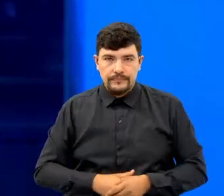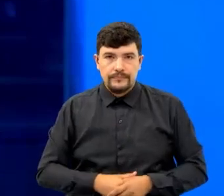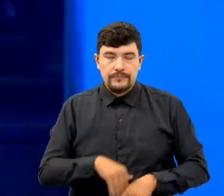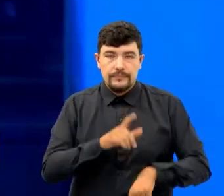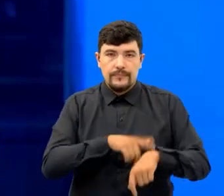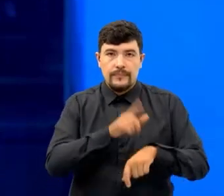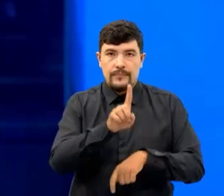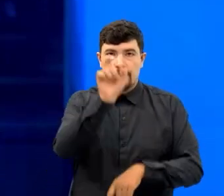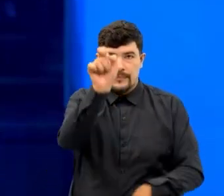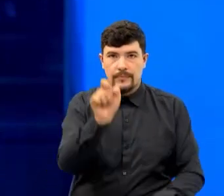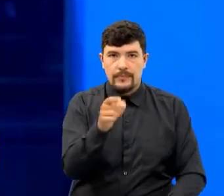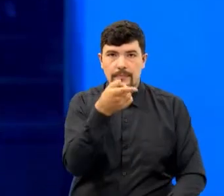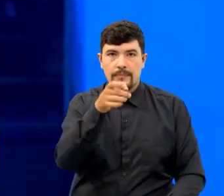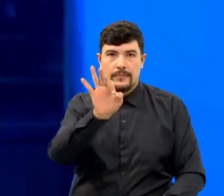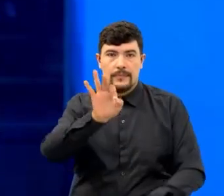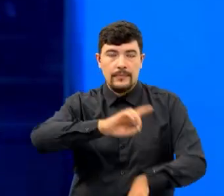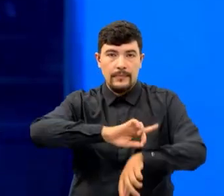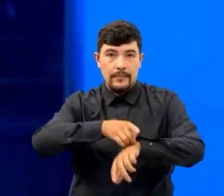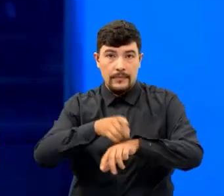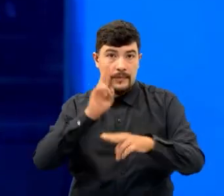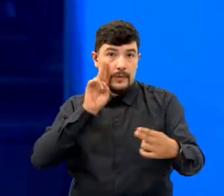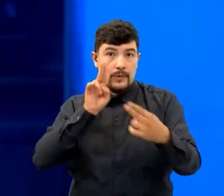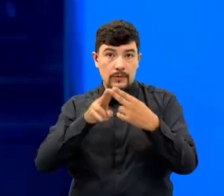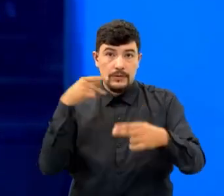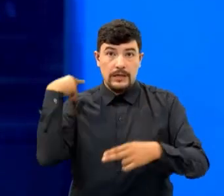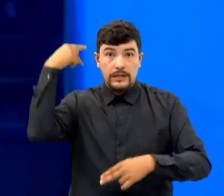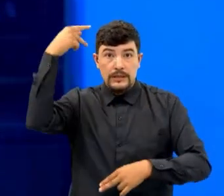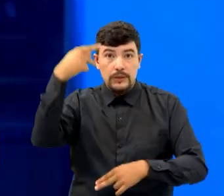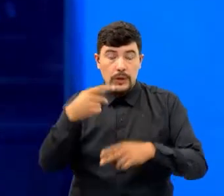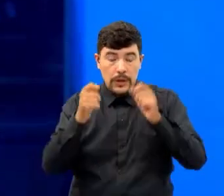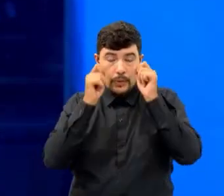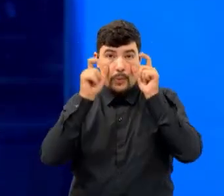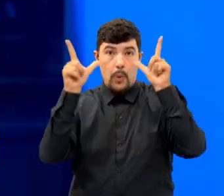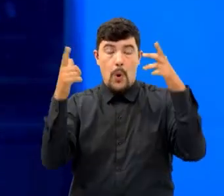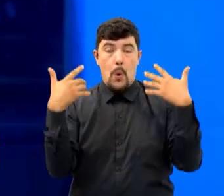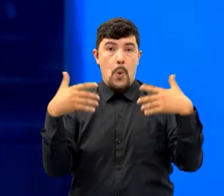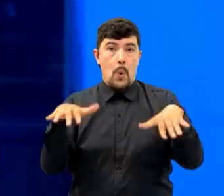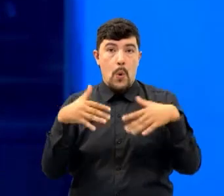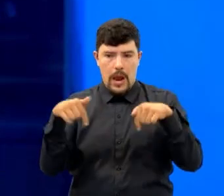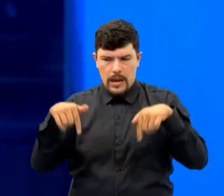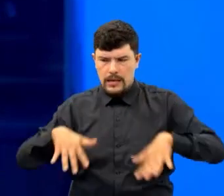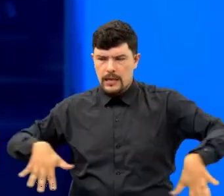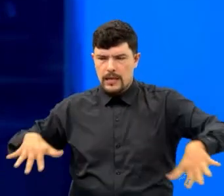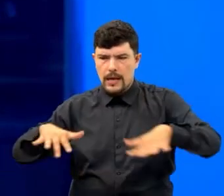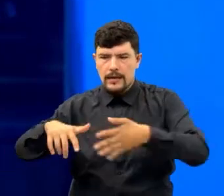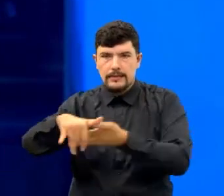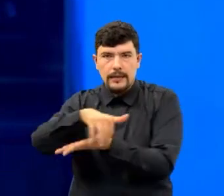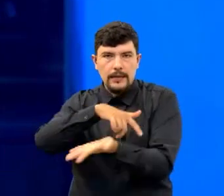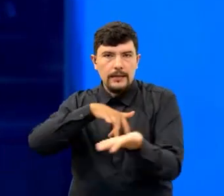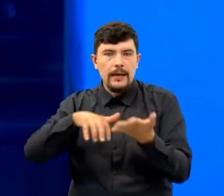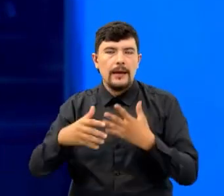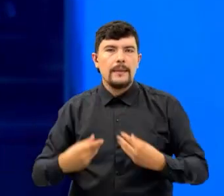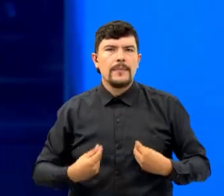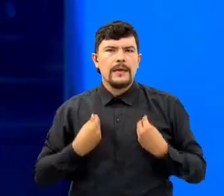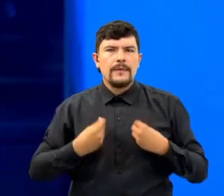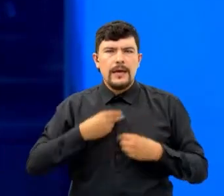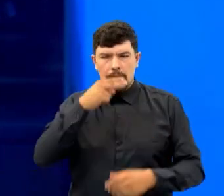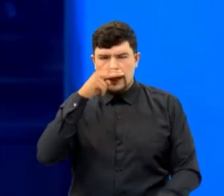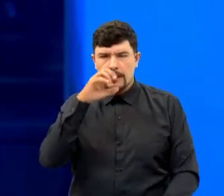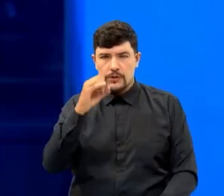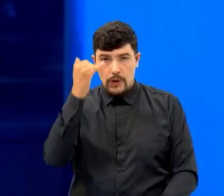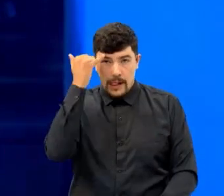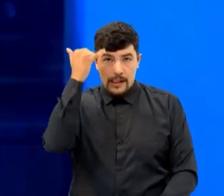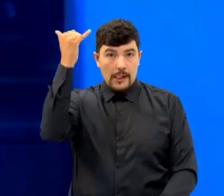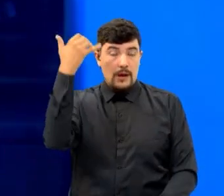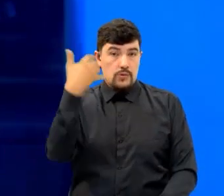Noticias siempre resaltamos historias sorprendentes, pues aquí en Santander vive un niño con alto coeficiente intelectual. Las habilidades que tiene